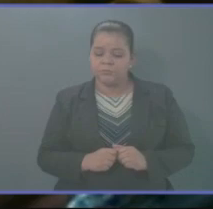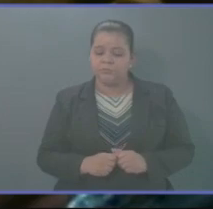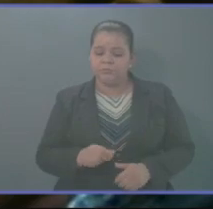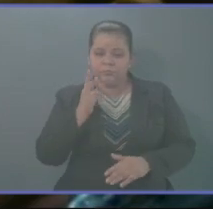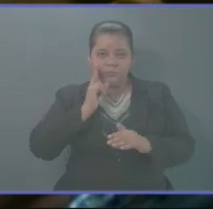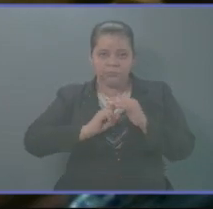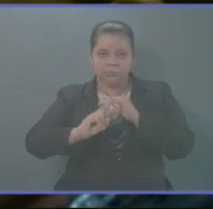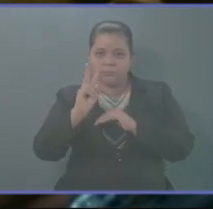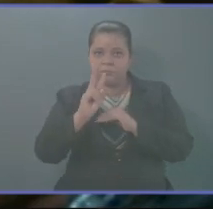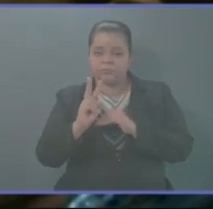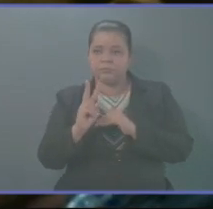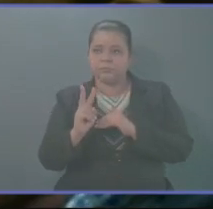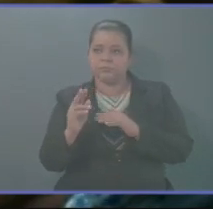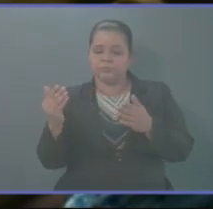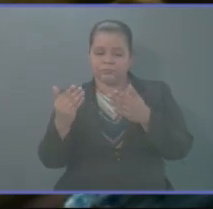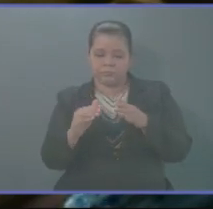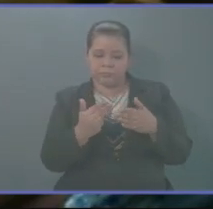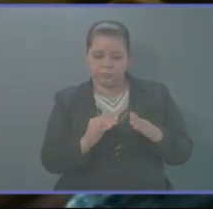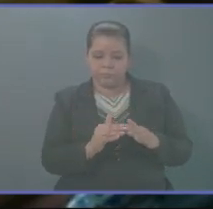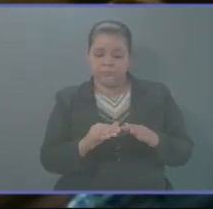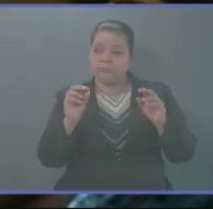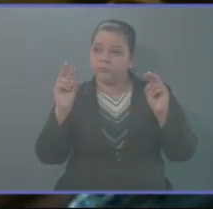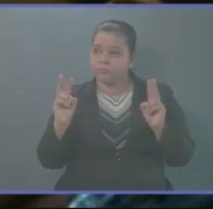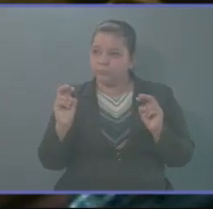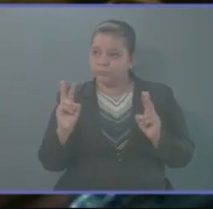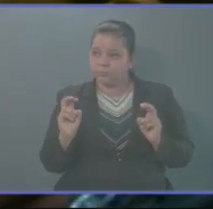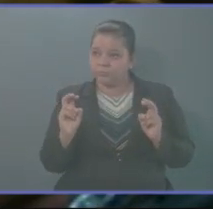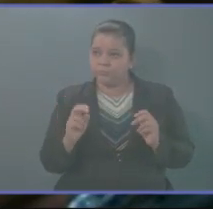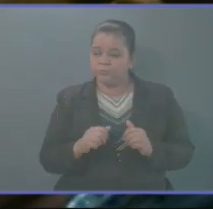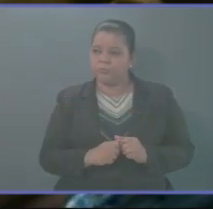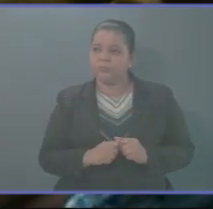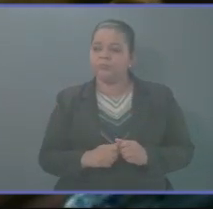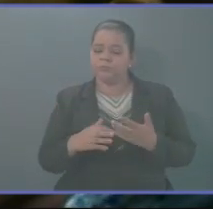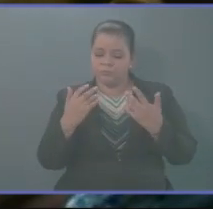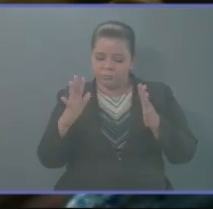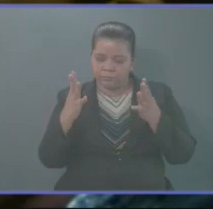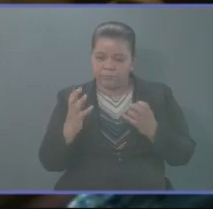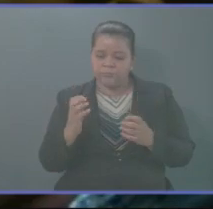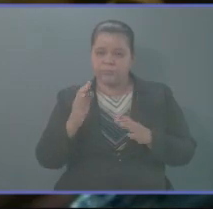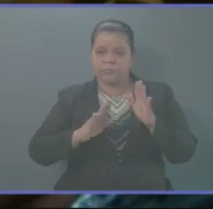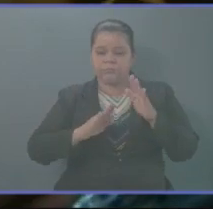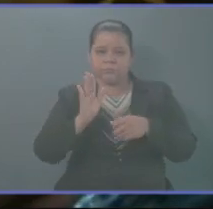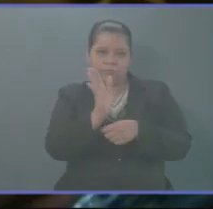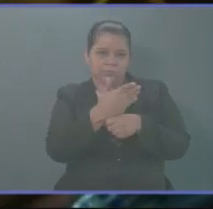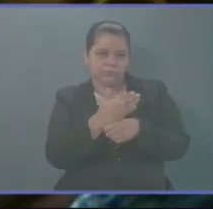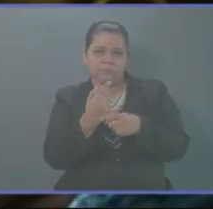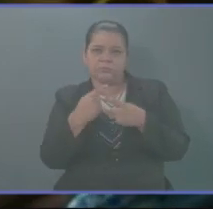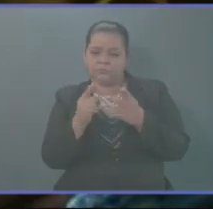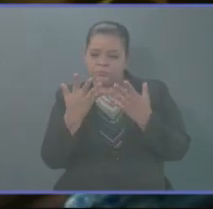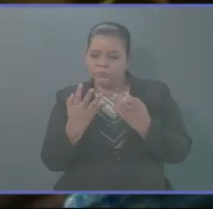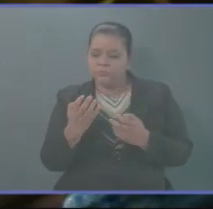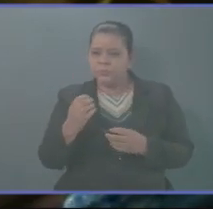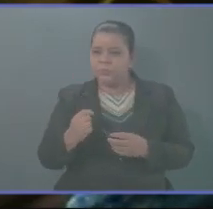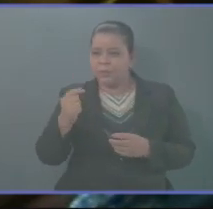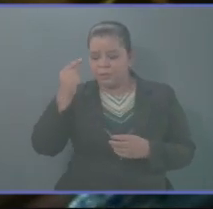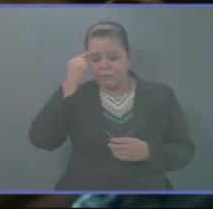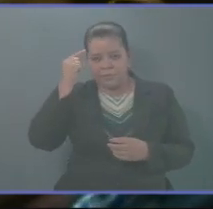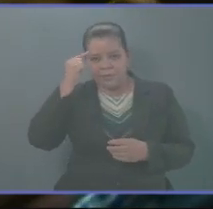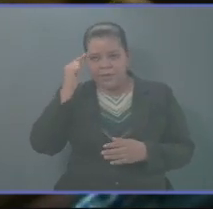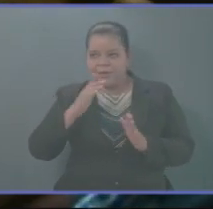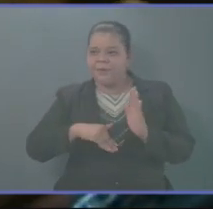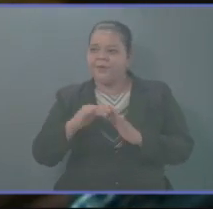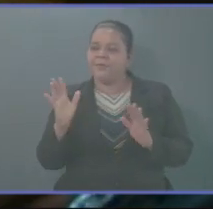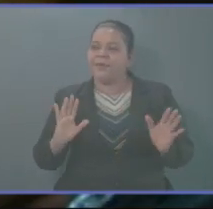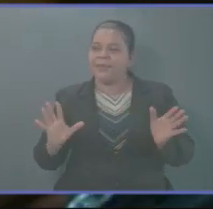visión encontrada o un tema de quererlo partidizar, sino más bien pensar en las personas que lo